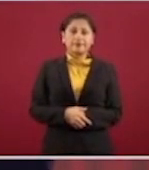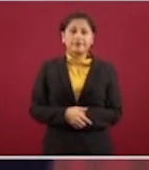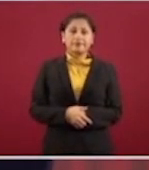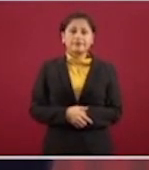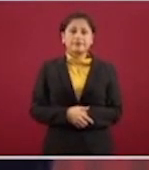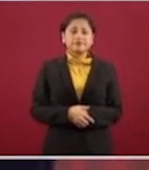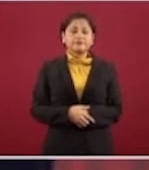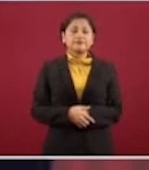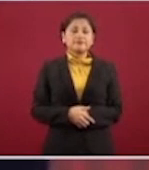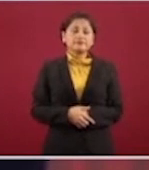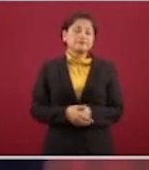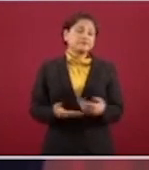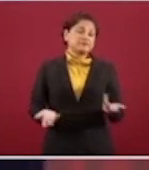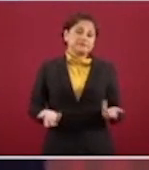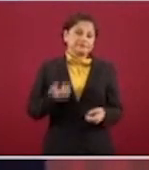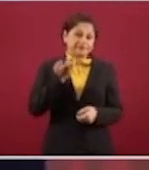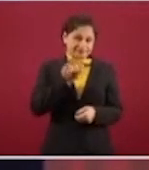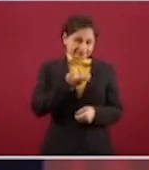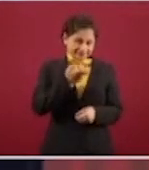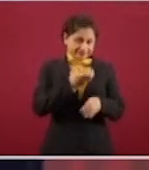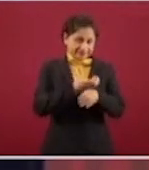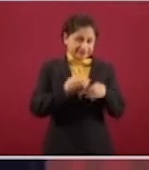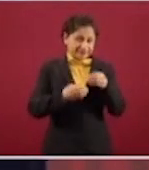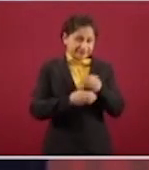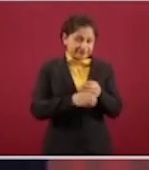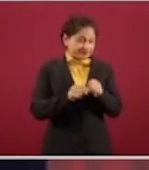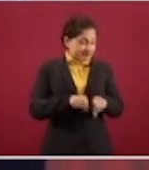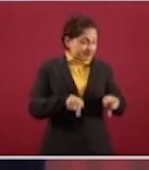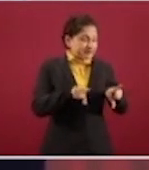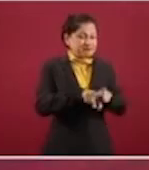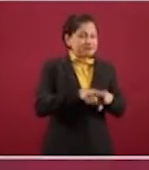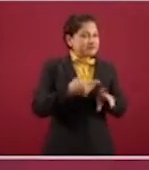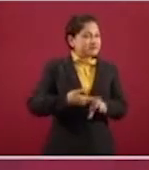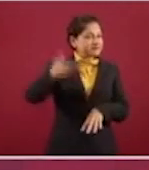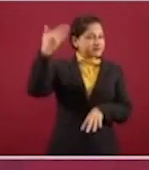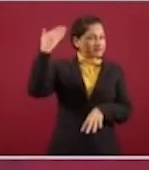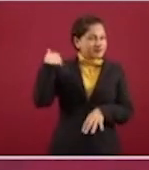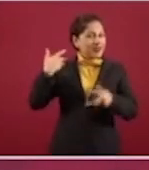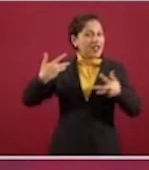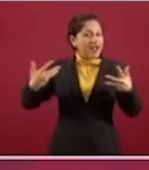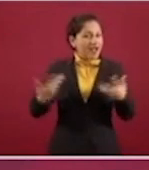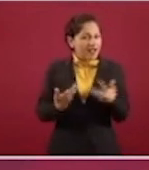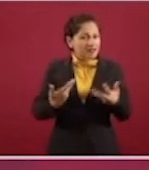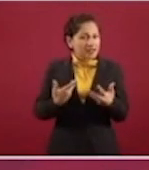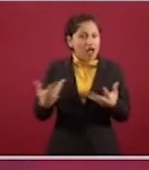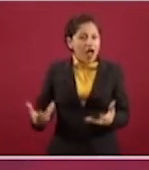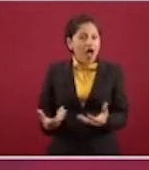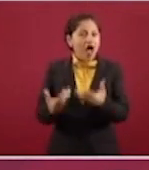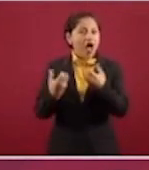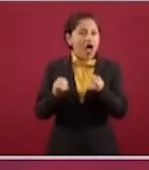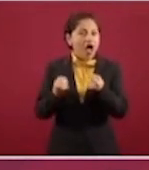Esas son de las prácticas de antes que no funcionaron.